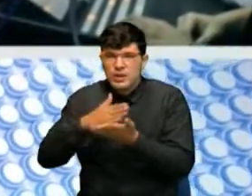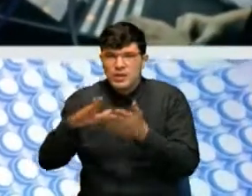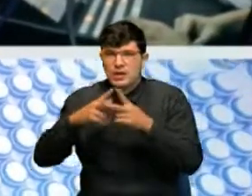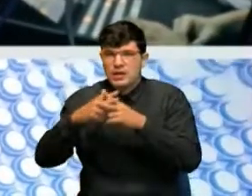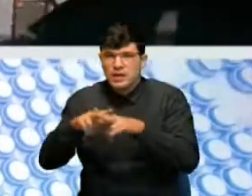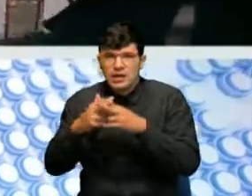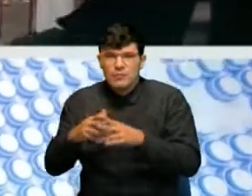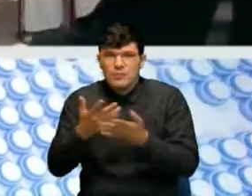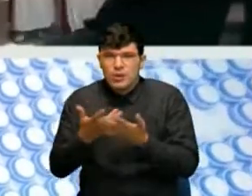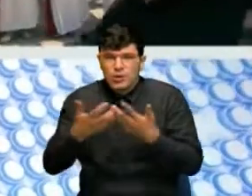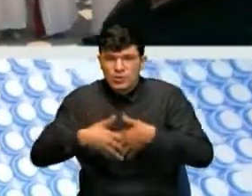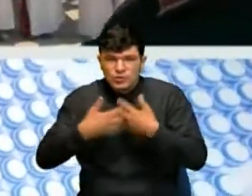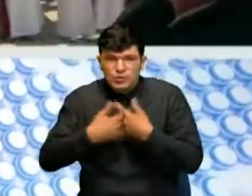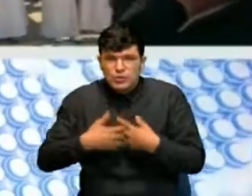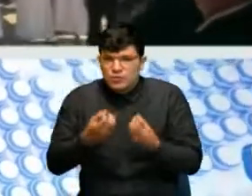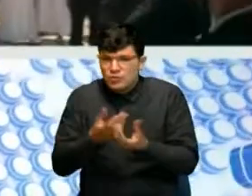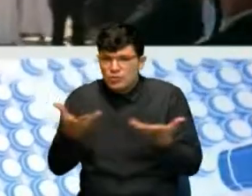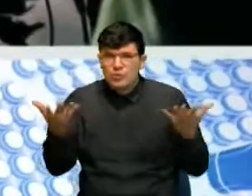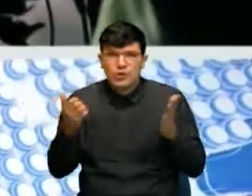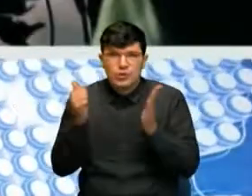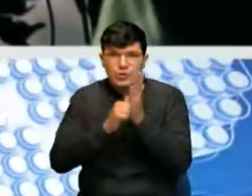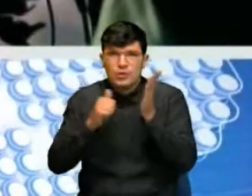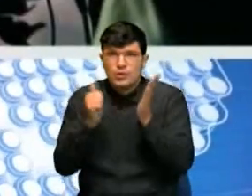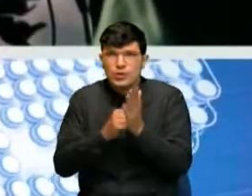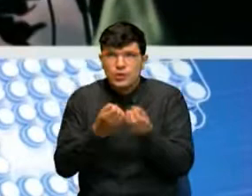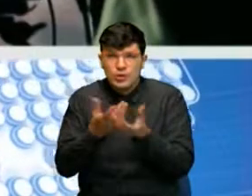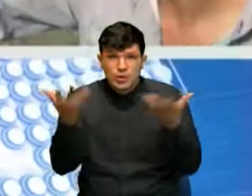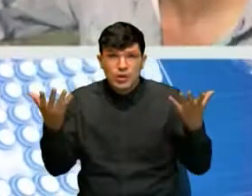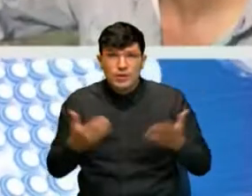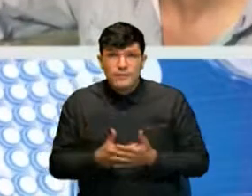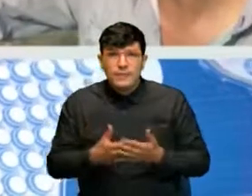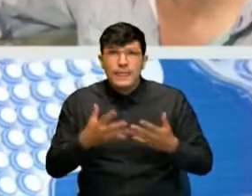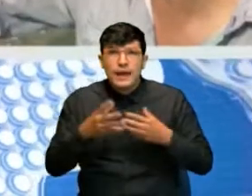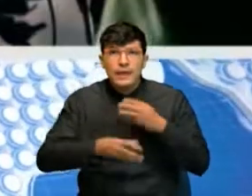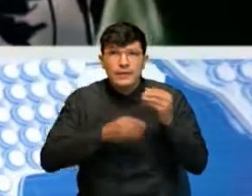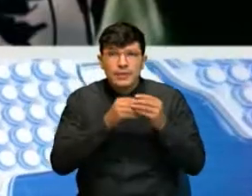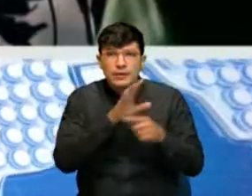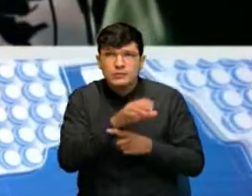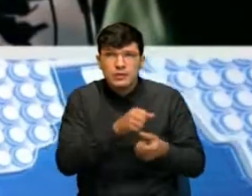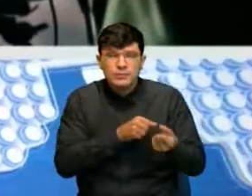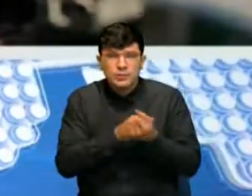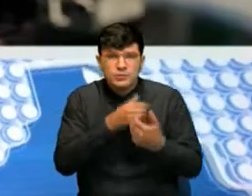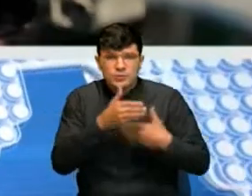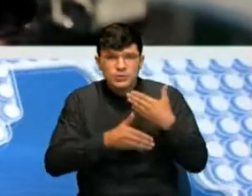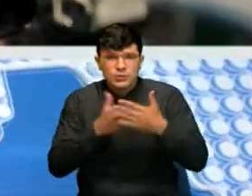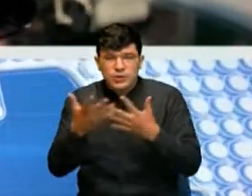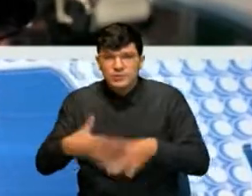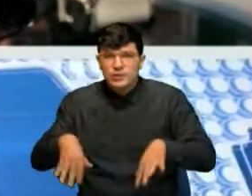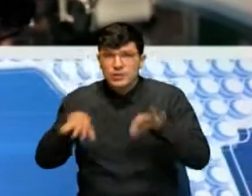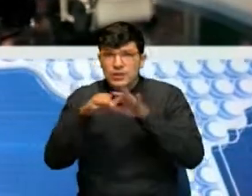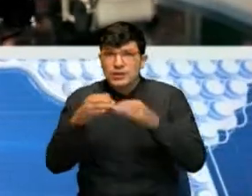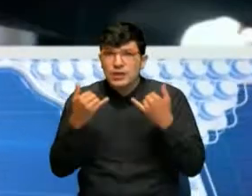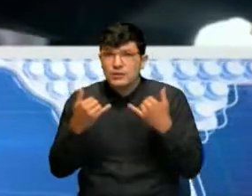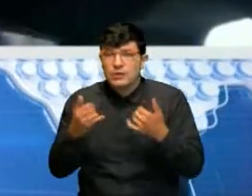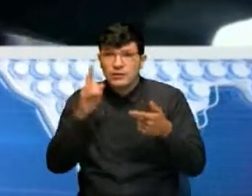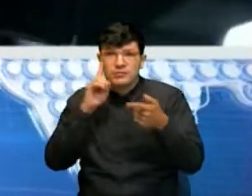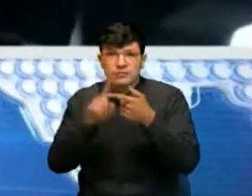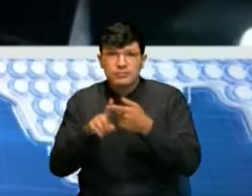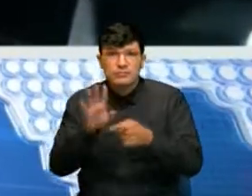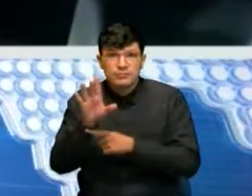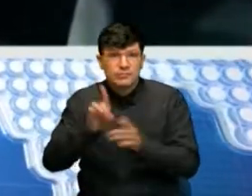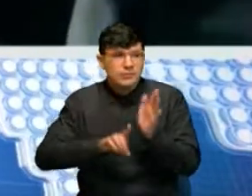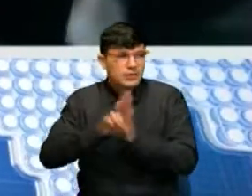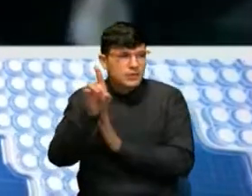de contenidos. Y mire, y a toda la televisión pública colombiana, a lo que va corrido de año, a hoy, hemos invertido 42 mil millones de pesos. Eso es